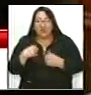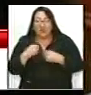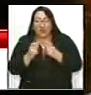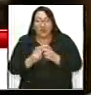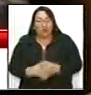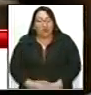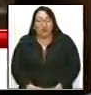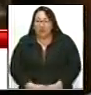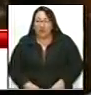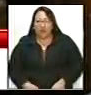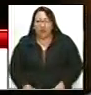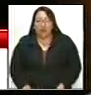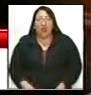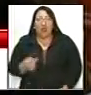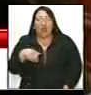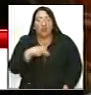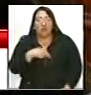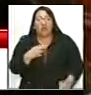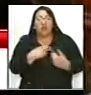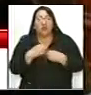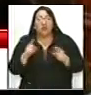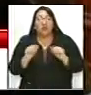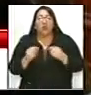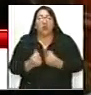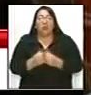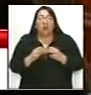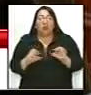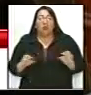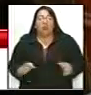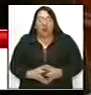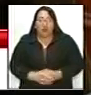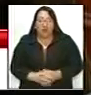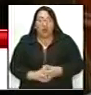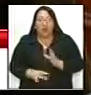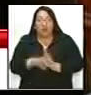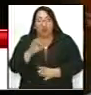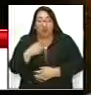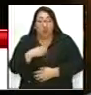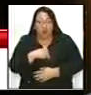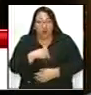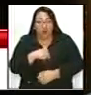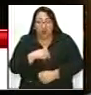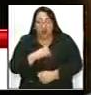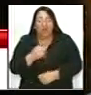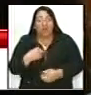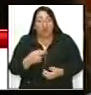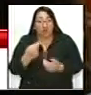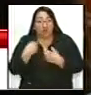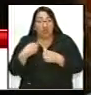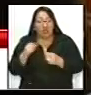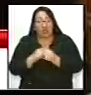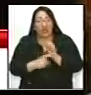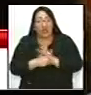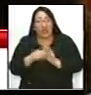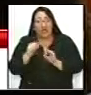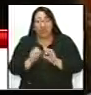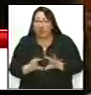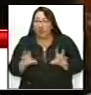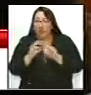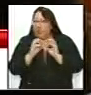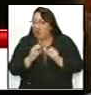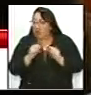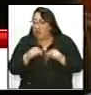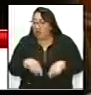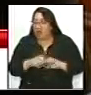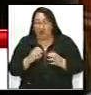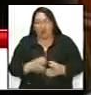congresistas. Acá representamos a una determinada población que nos ha elegido. Y tenemos el deber de ejercer esos derechos plenos acá